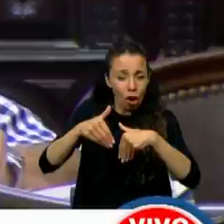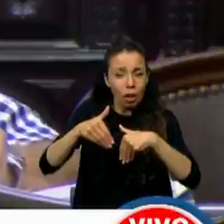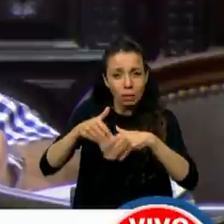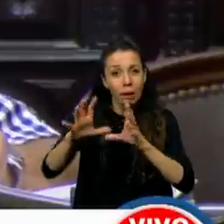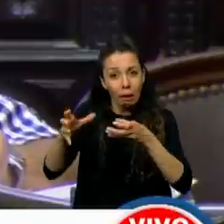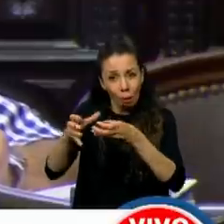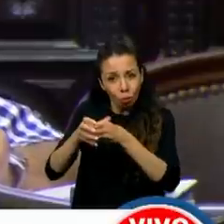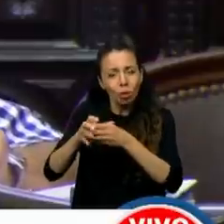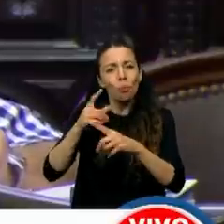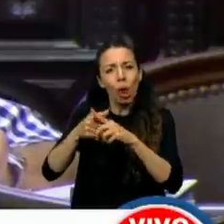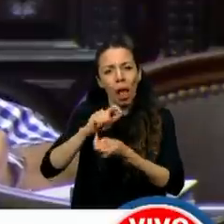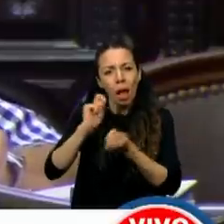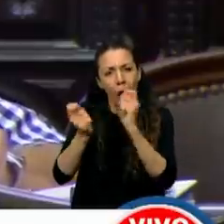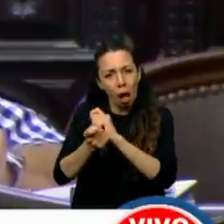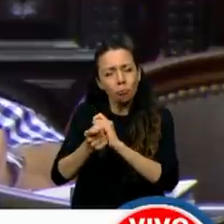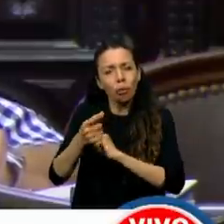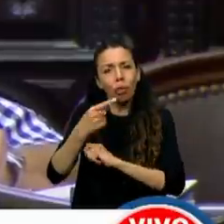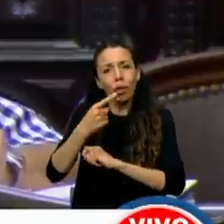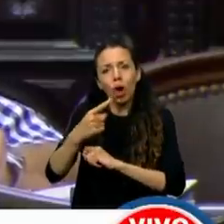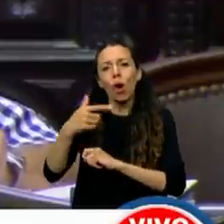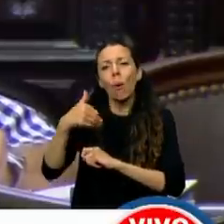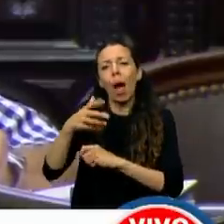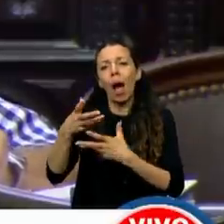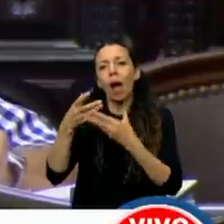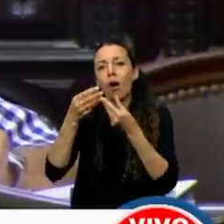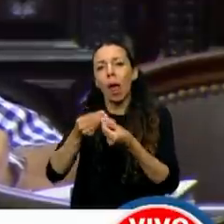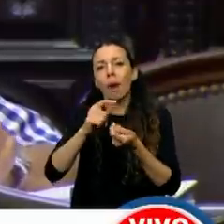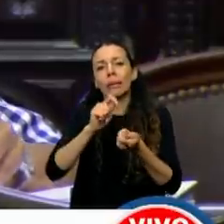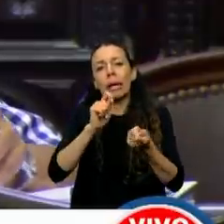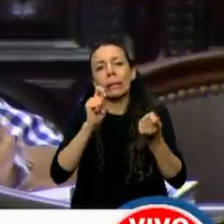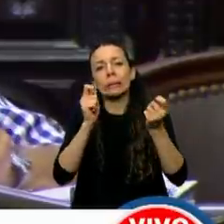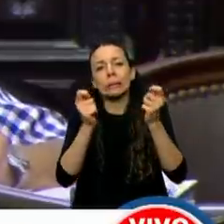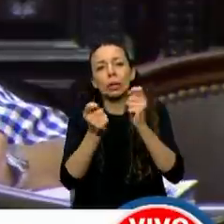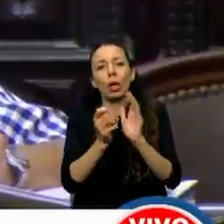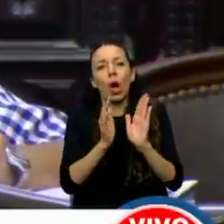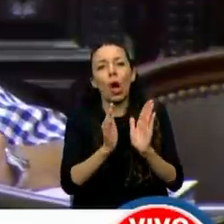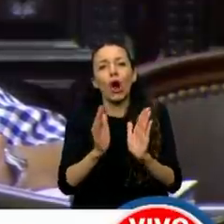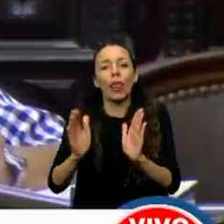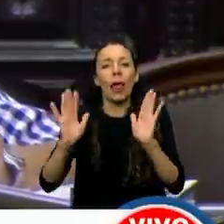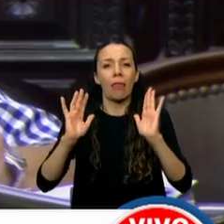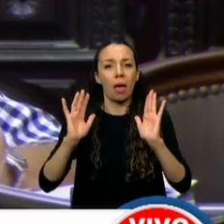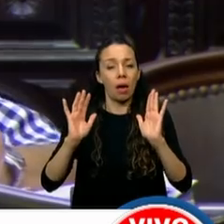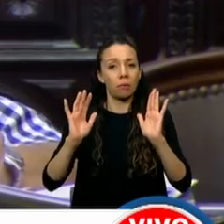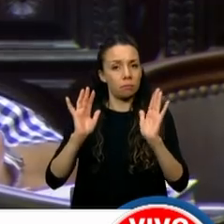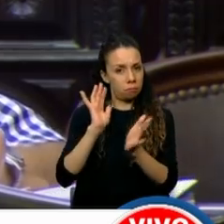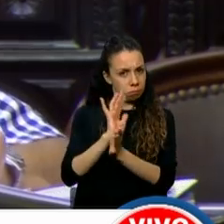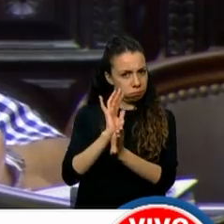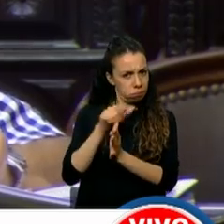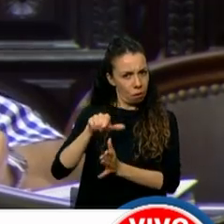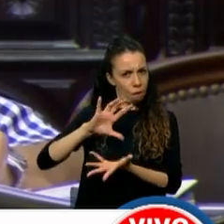el cambio va a colaborar con una transición ordenada abiertamente eso es una declaración